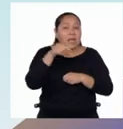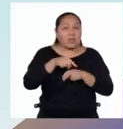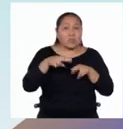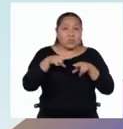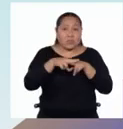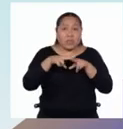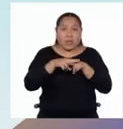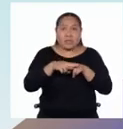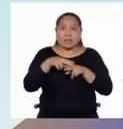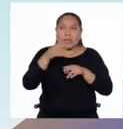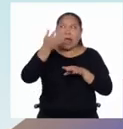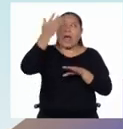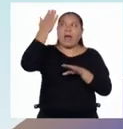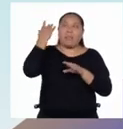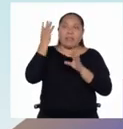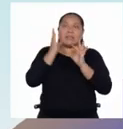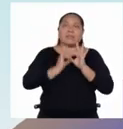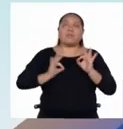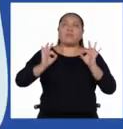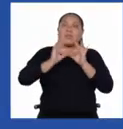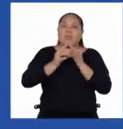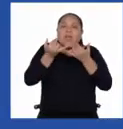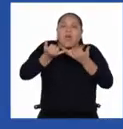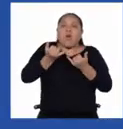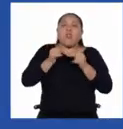son importantes?